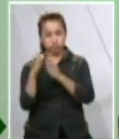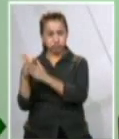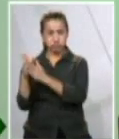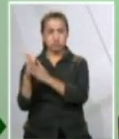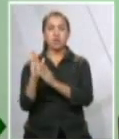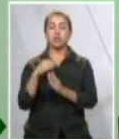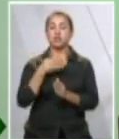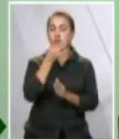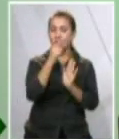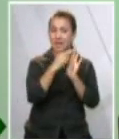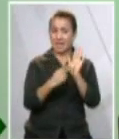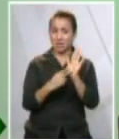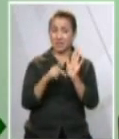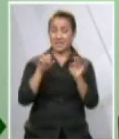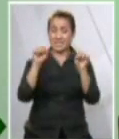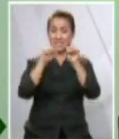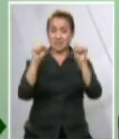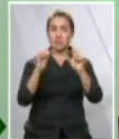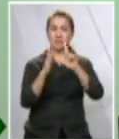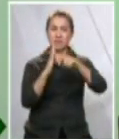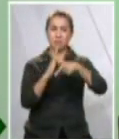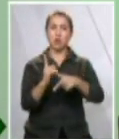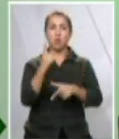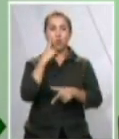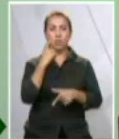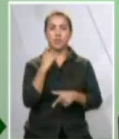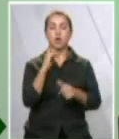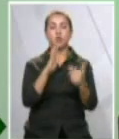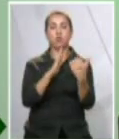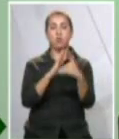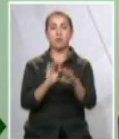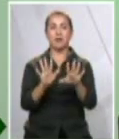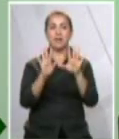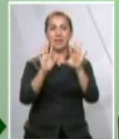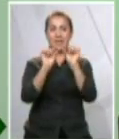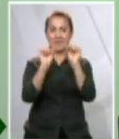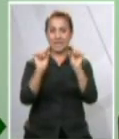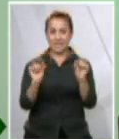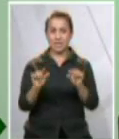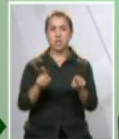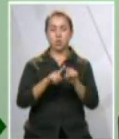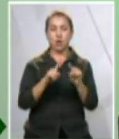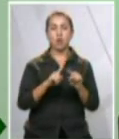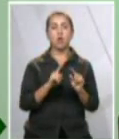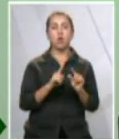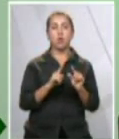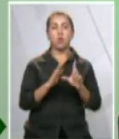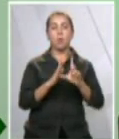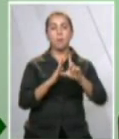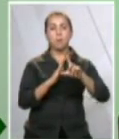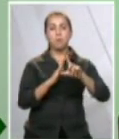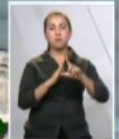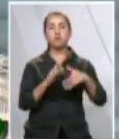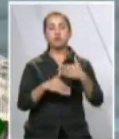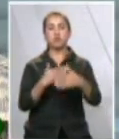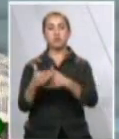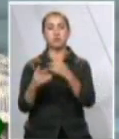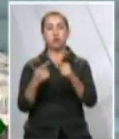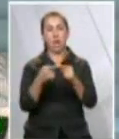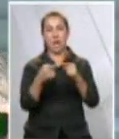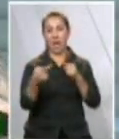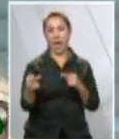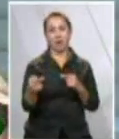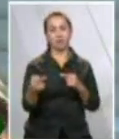Alberto... con este sistema se demora aproximadamente un día en un mail de 10 líneas. O sea, es un proceso largo por el cansancio más que produce. Sí, probablemente